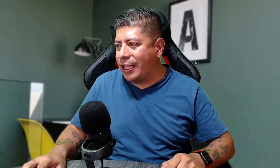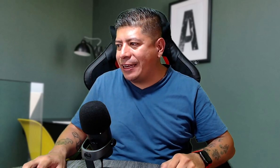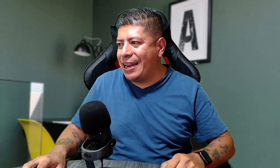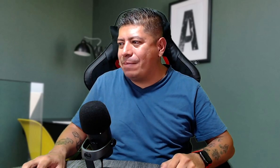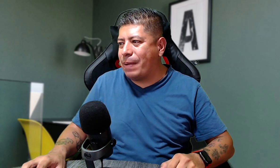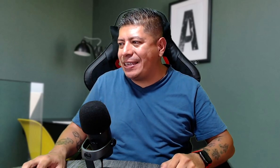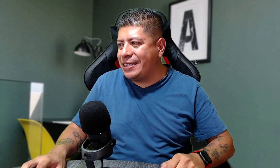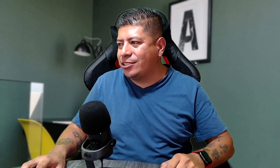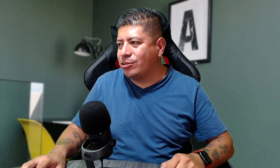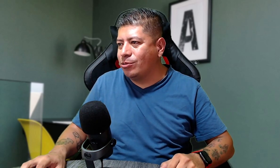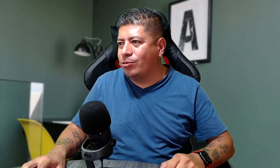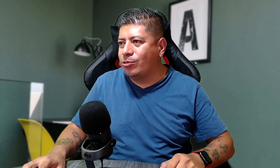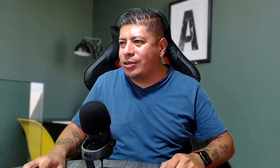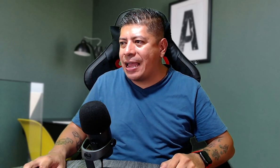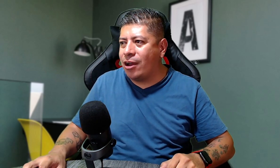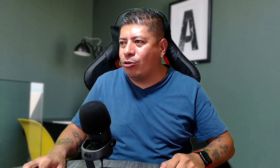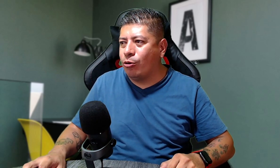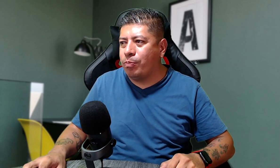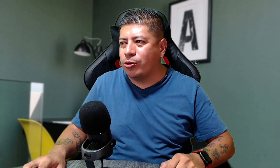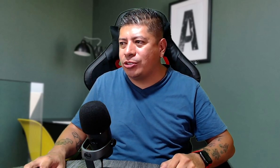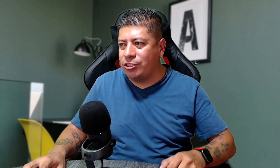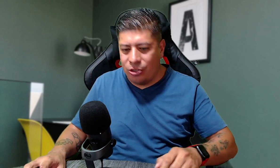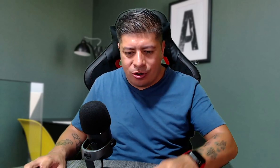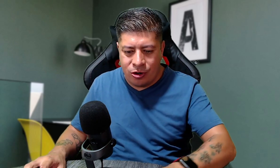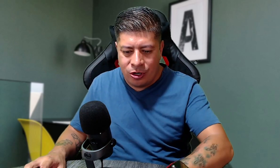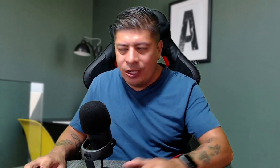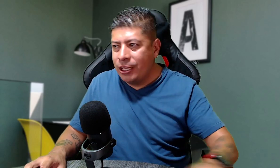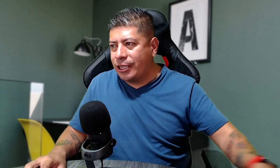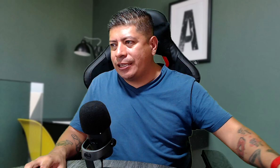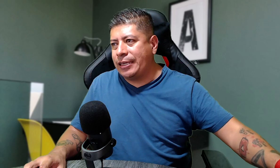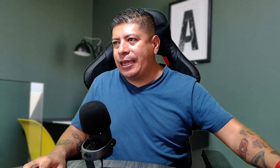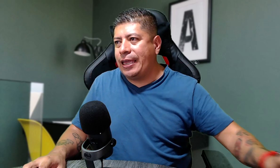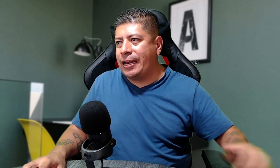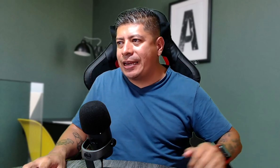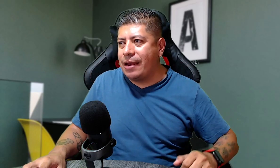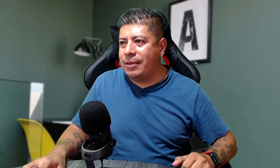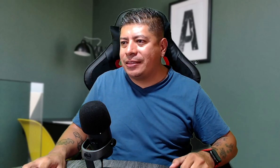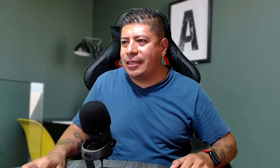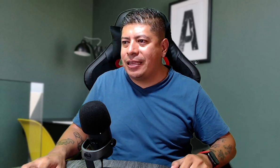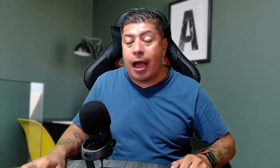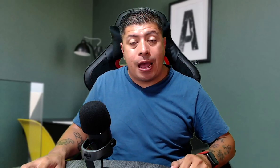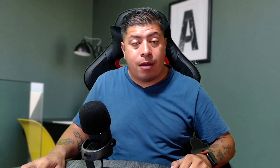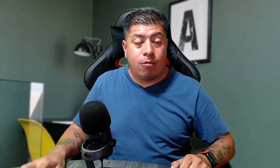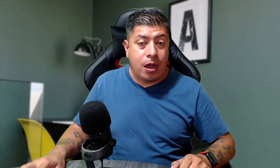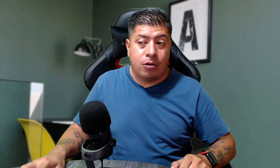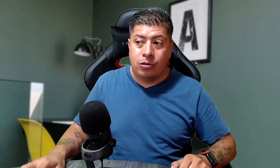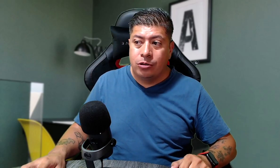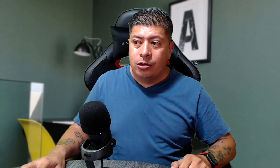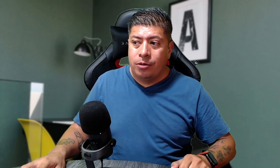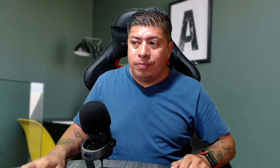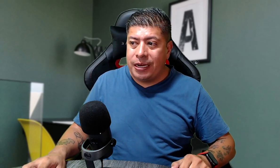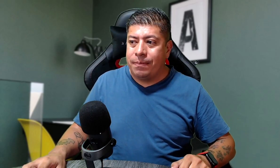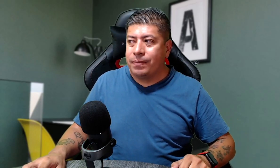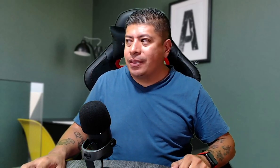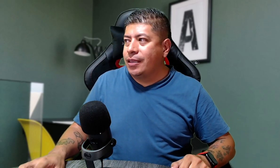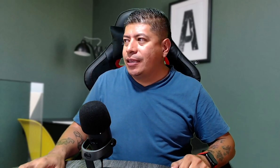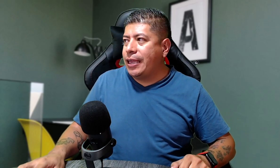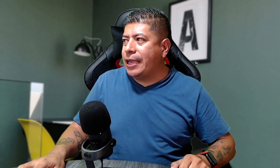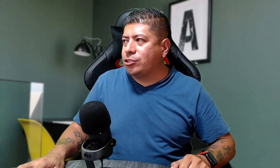oposición en el país? ¿Una oposición que realmente diga, ah, wow?